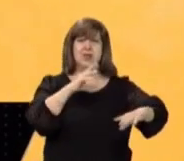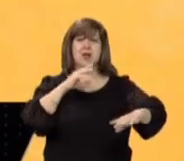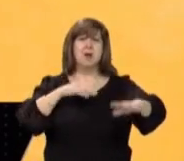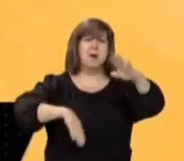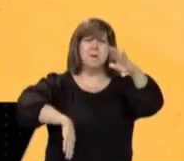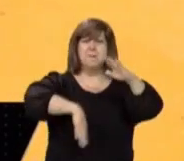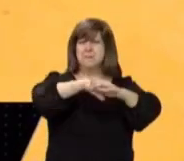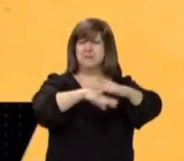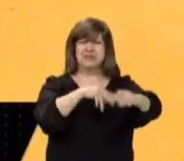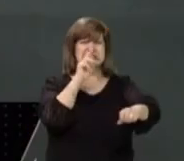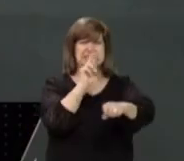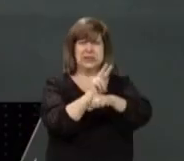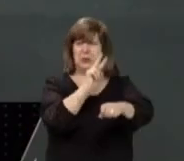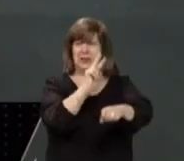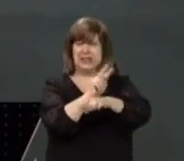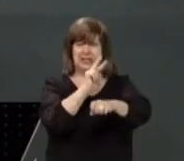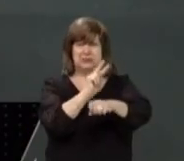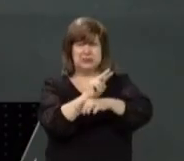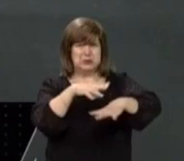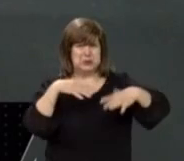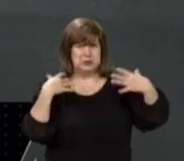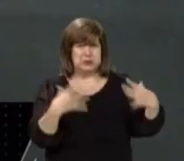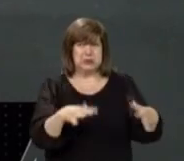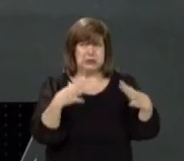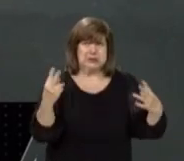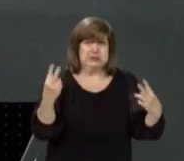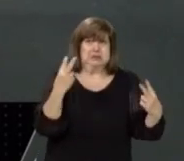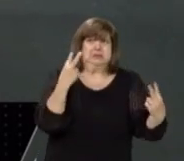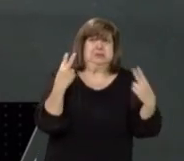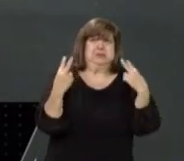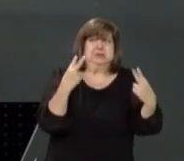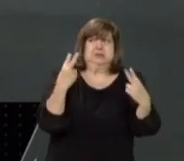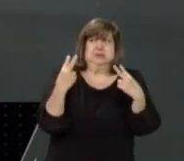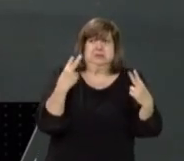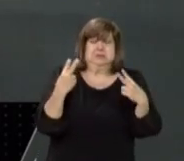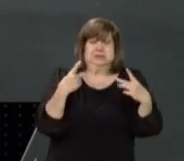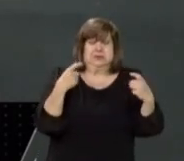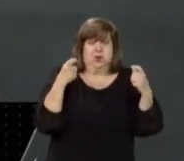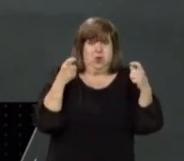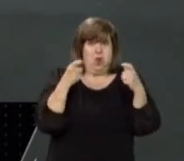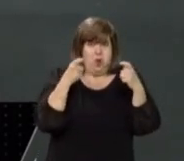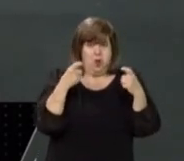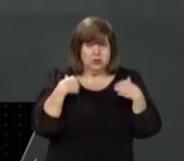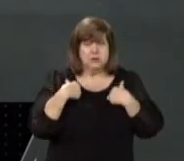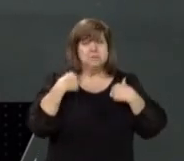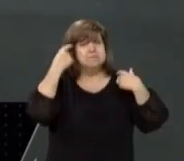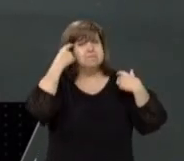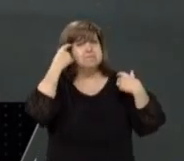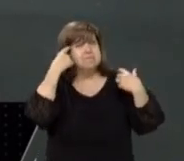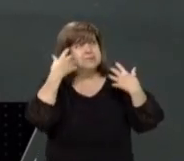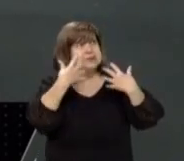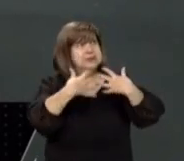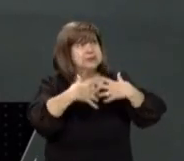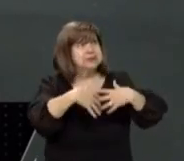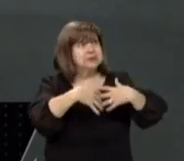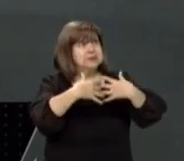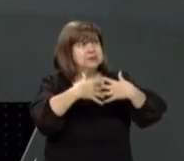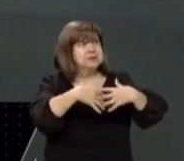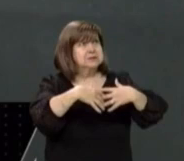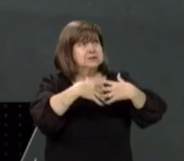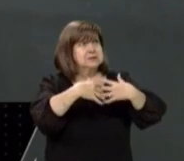seguridad, que ahí yo pude reflexionar en ese sector y aprender